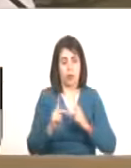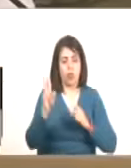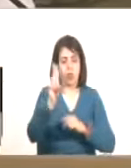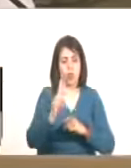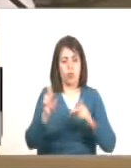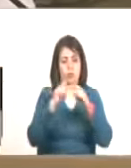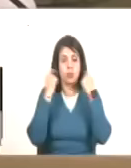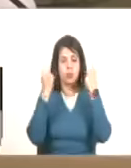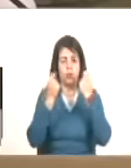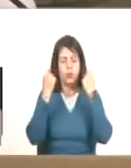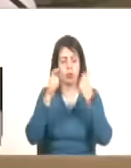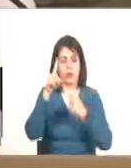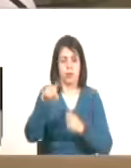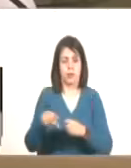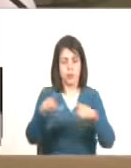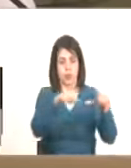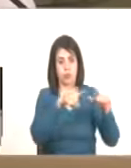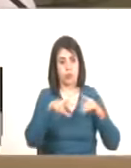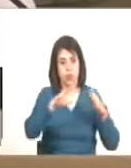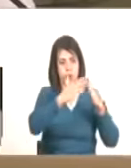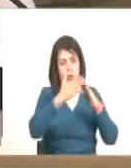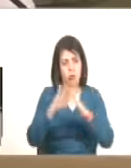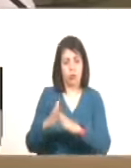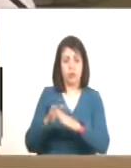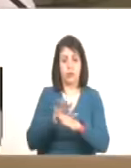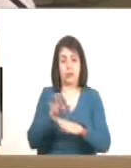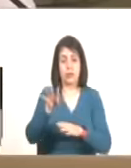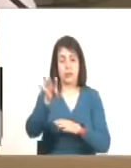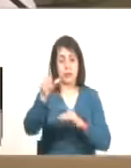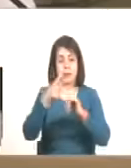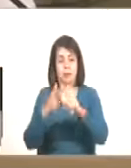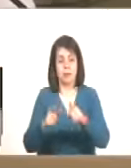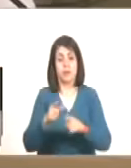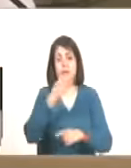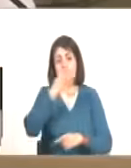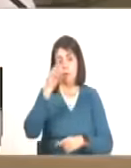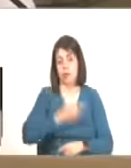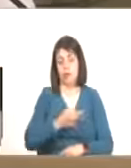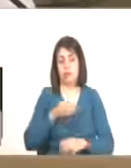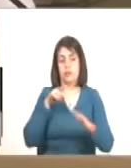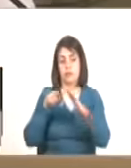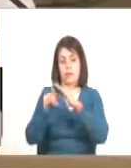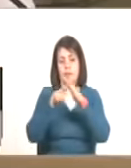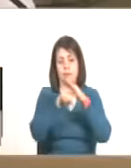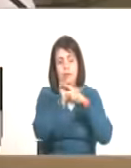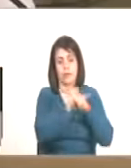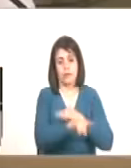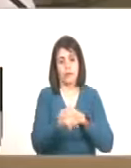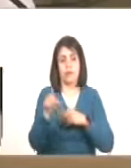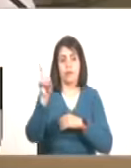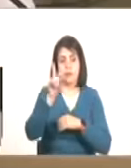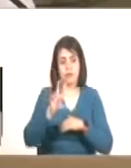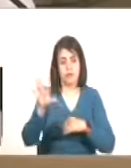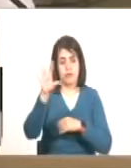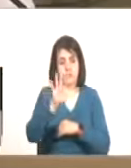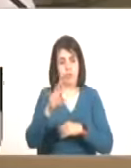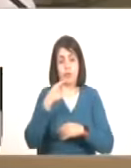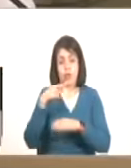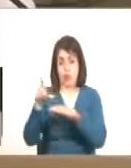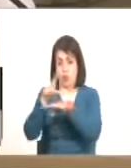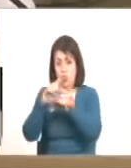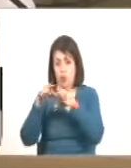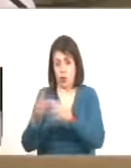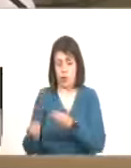uso público, tanto en zonas urbanas como rurales. Para garantizar la accesibilidad, el Estado estará obligado